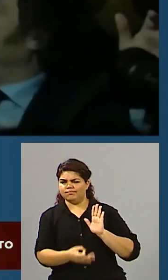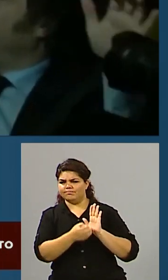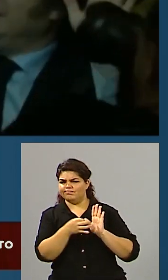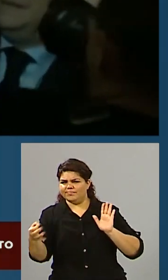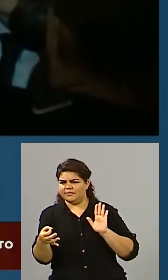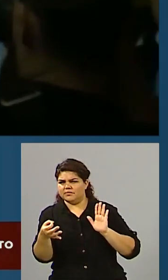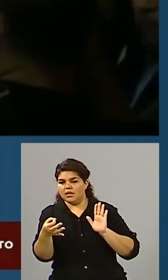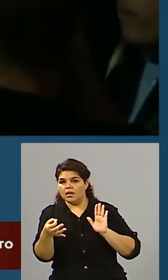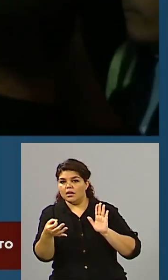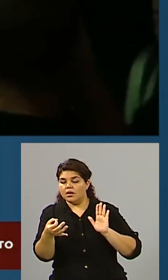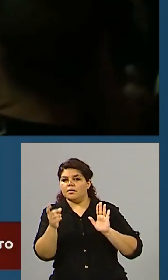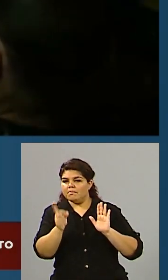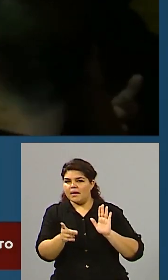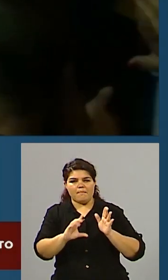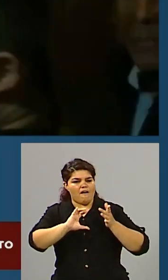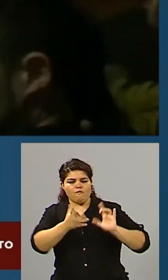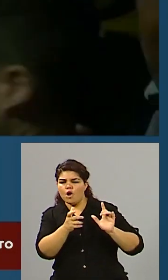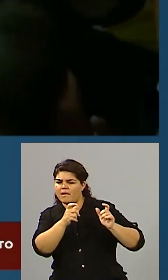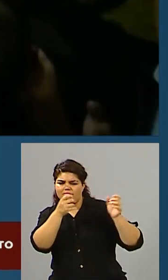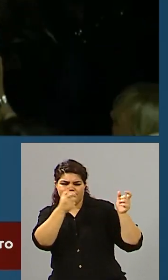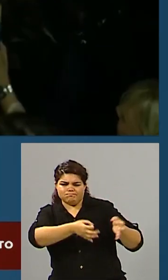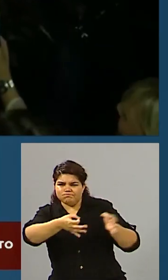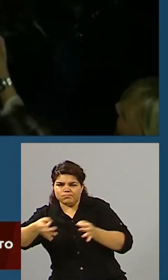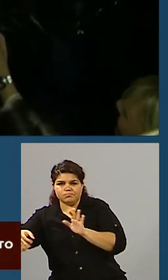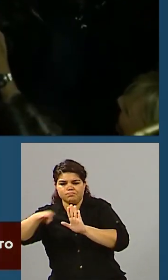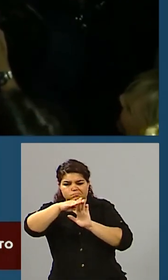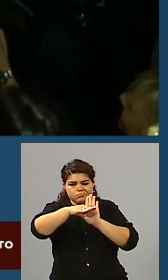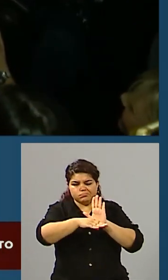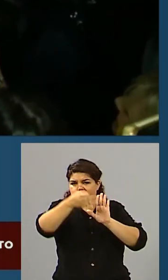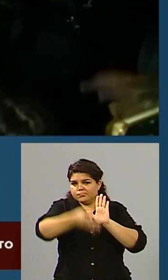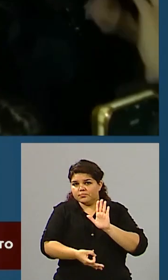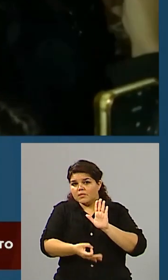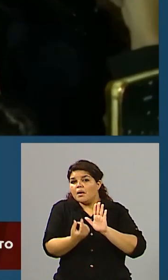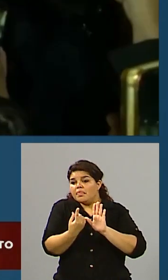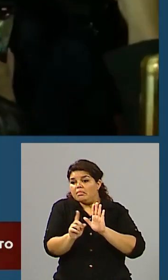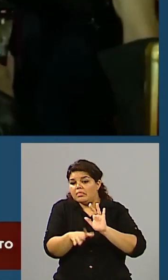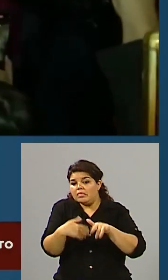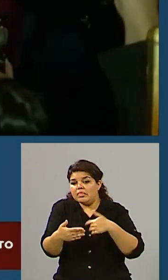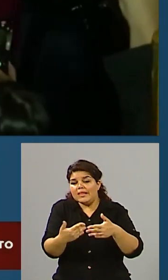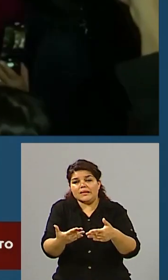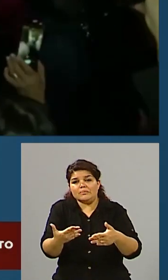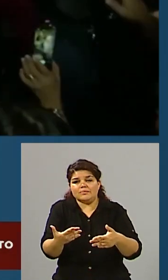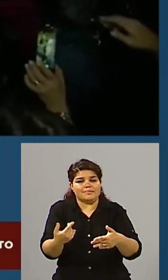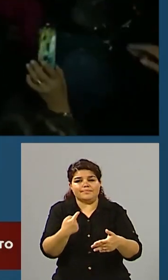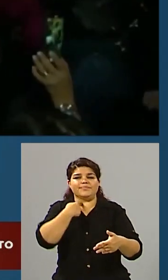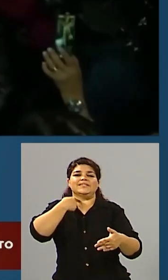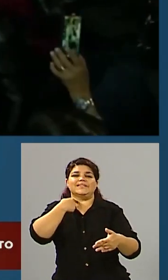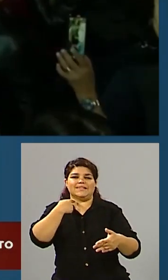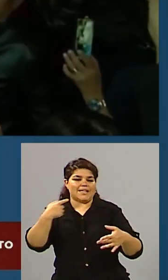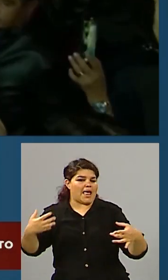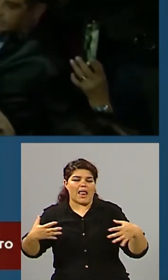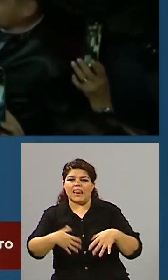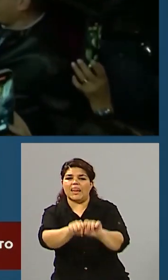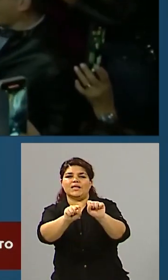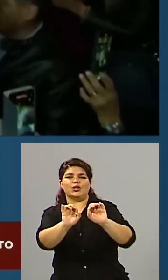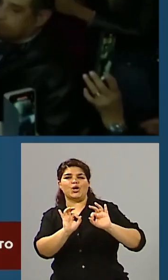más técnicamente desarrolladas, y los resultados finales no ser necesariamente los esperados. No vamos a tener